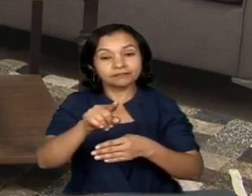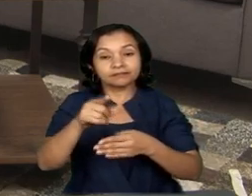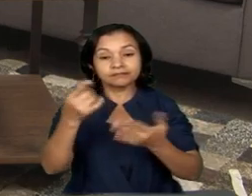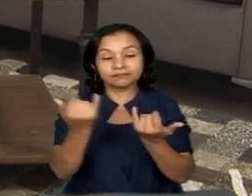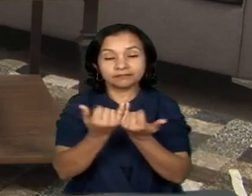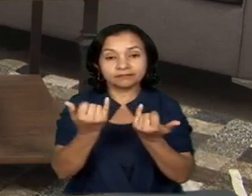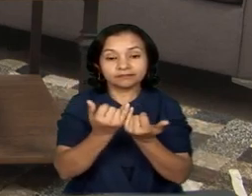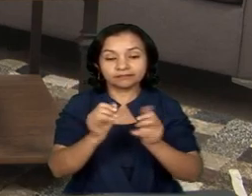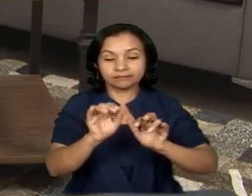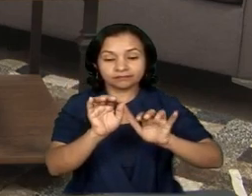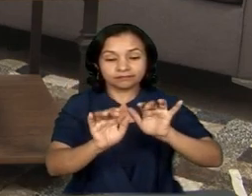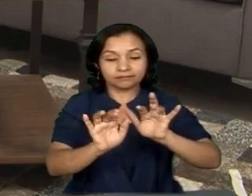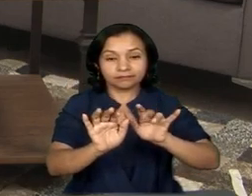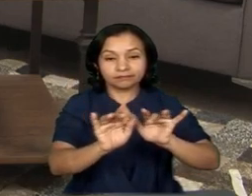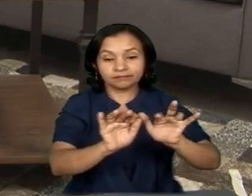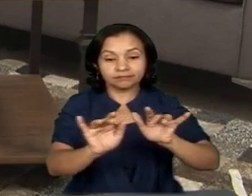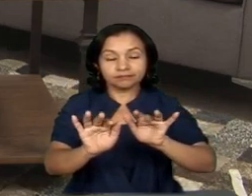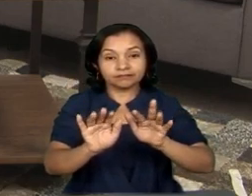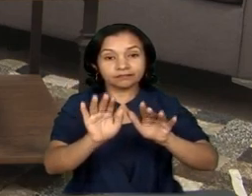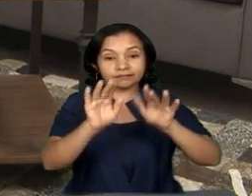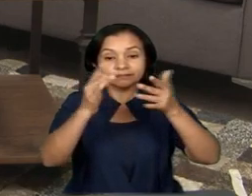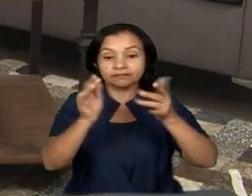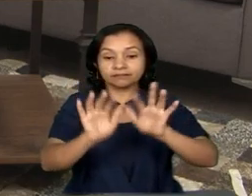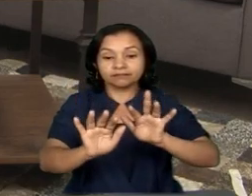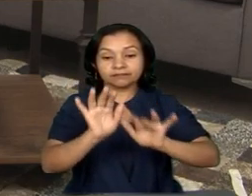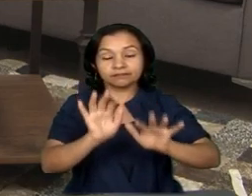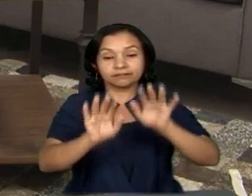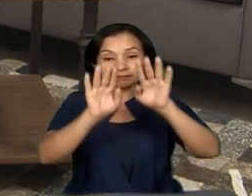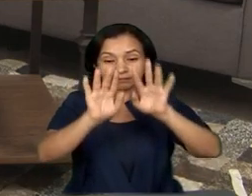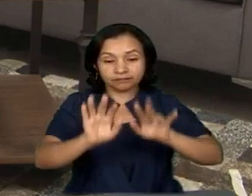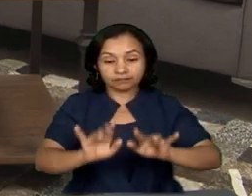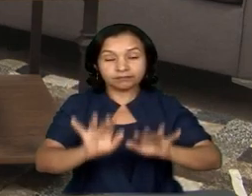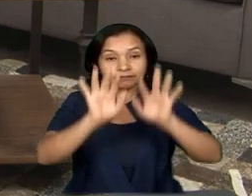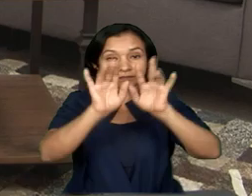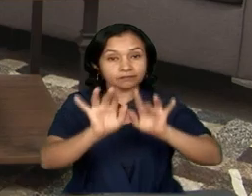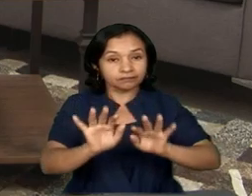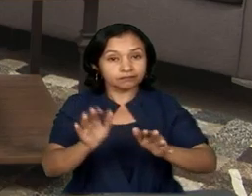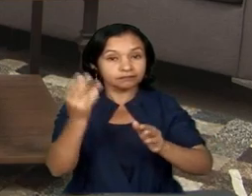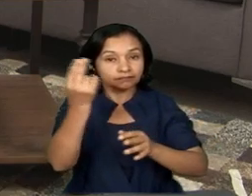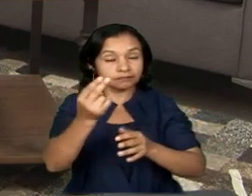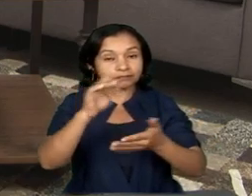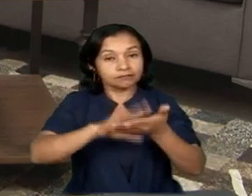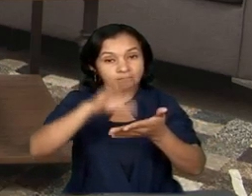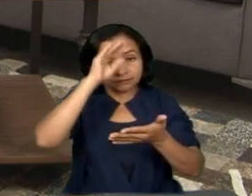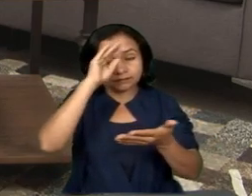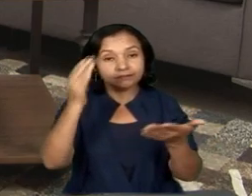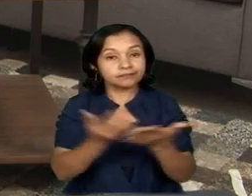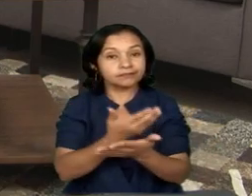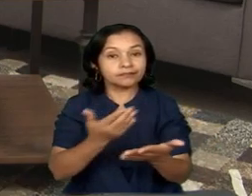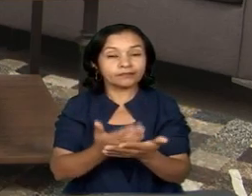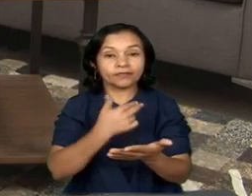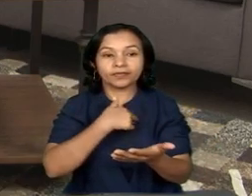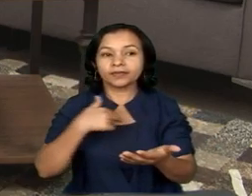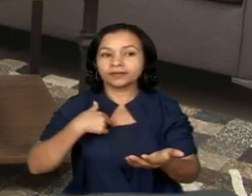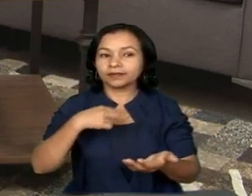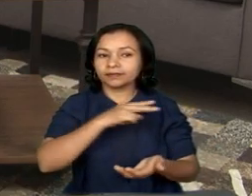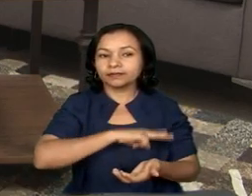competencias digitales. Y pones en práctica precisamente todo el desarrollo de las habilidades adquiridas a partir de ese nuevo aprendizaje. Así es, y además generas valores